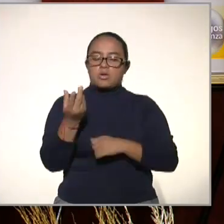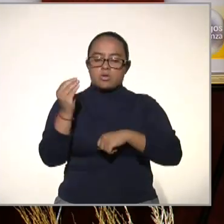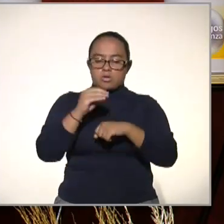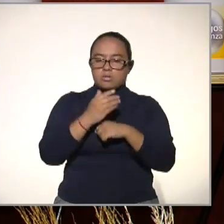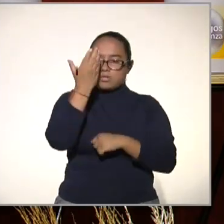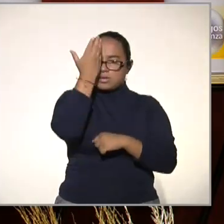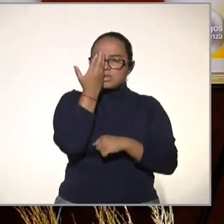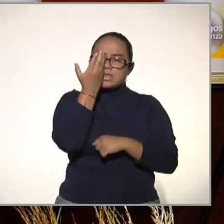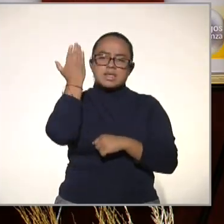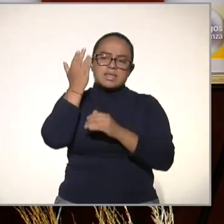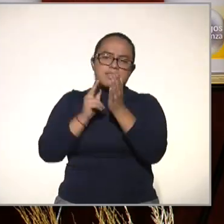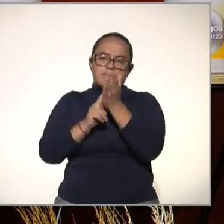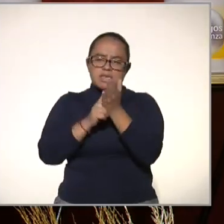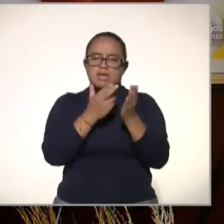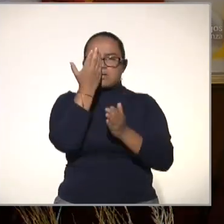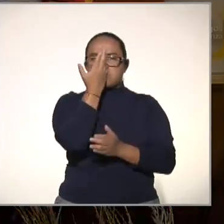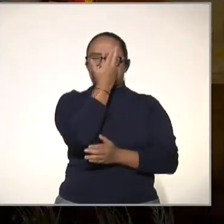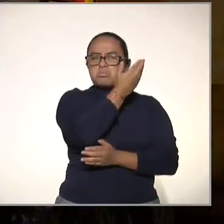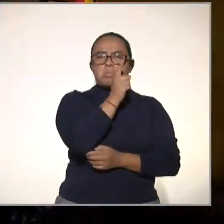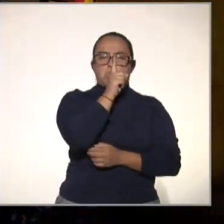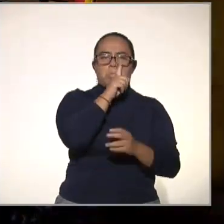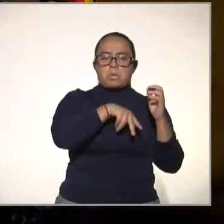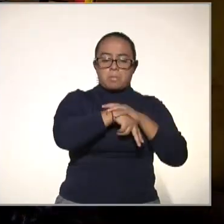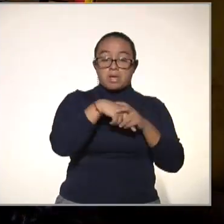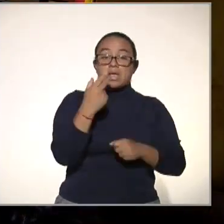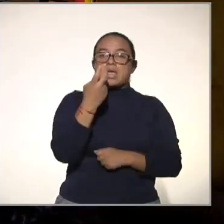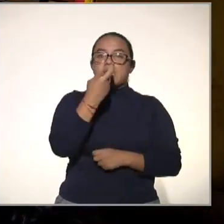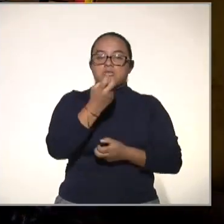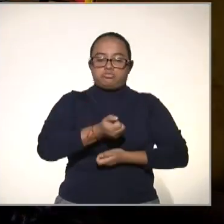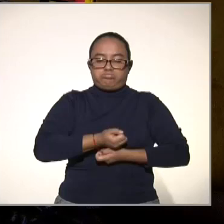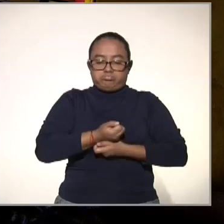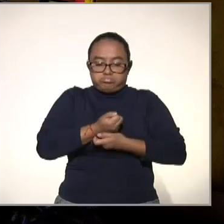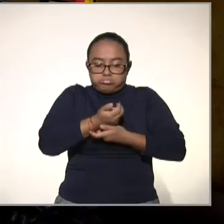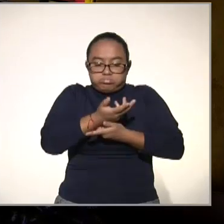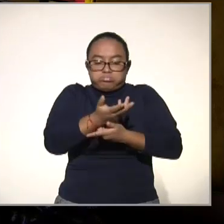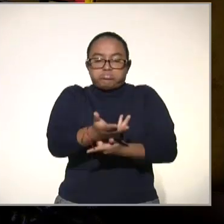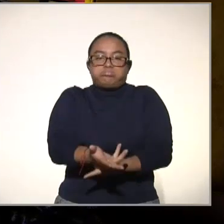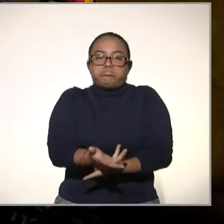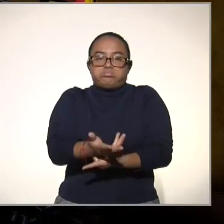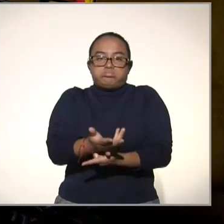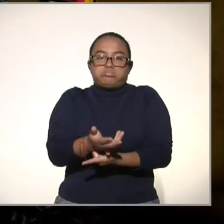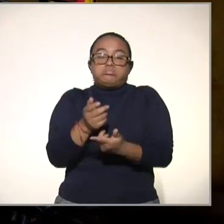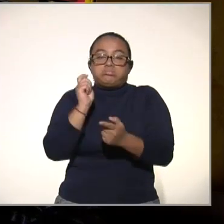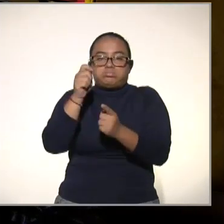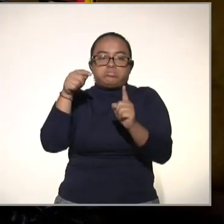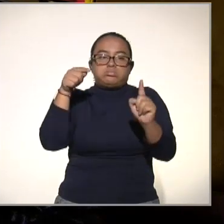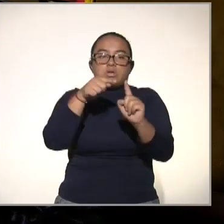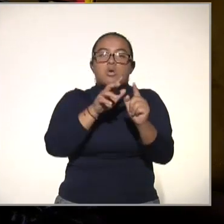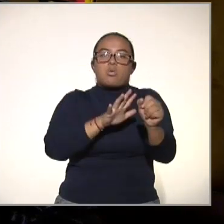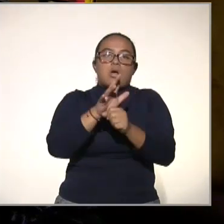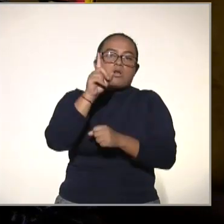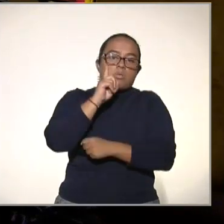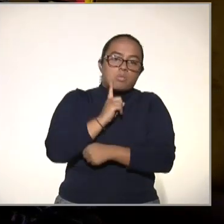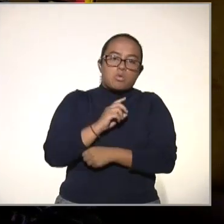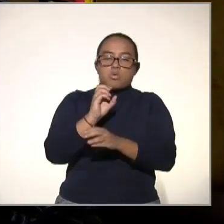cara negra y la otra no. Todo eso son expresiones que pueden ser muy orientadas hacia el